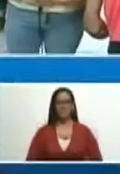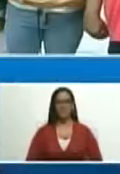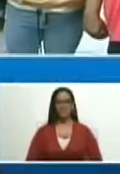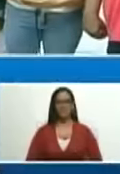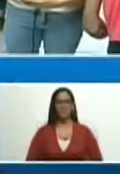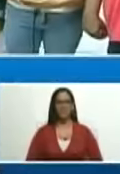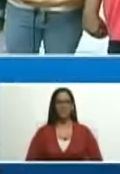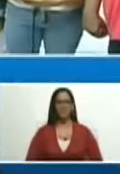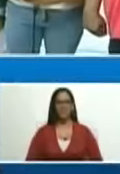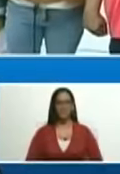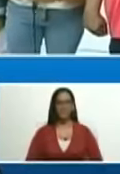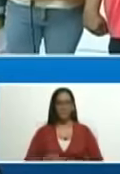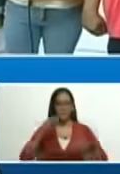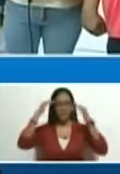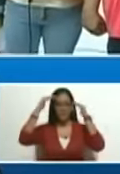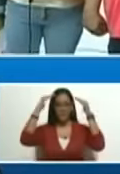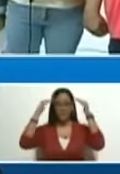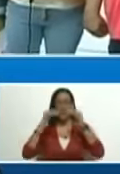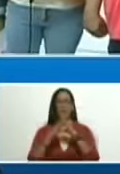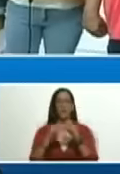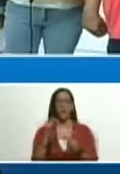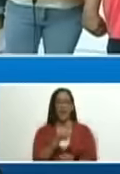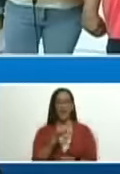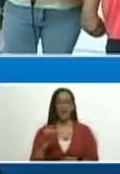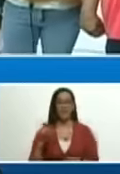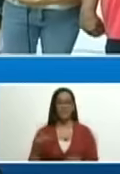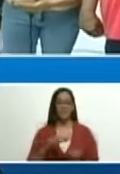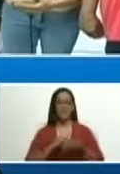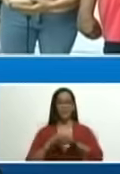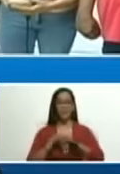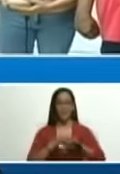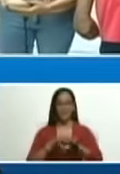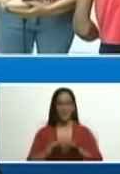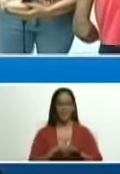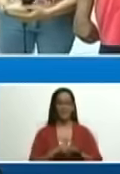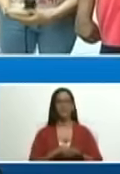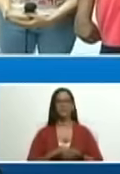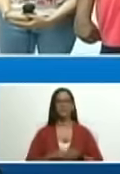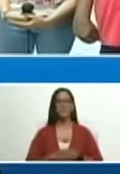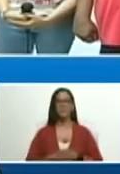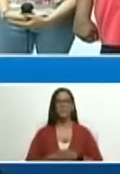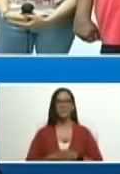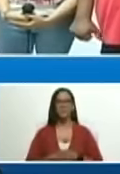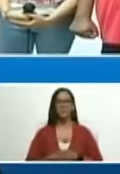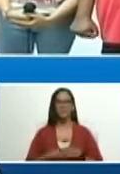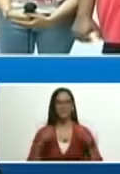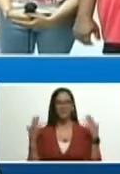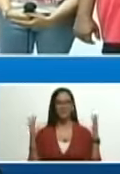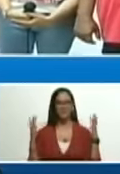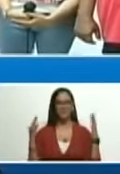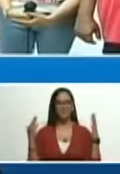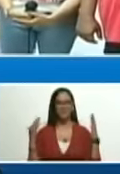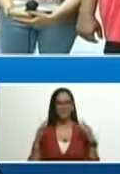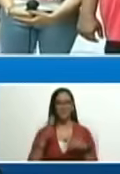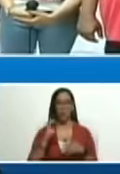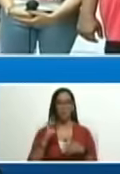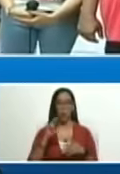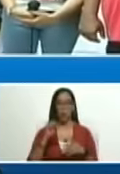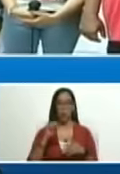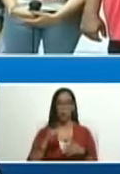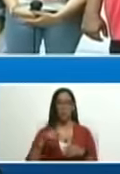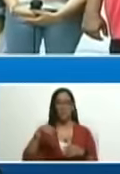Mi saludo a toda la gente de Trujillo, de Valera, de Trujillo, de Boconó, de